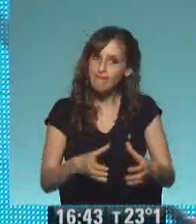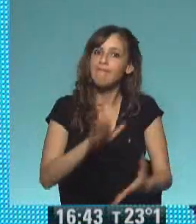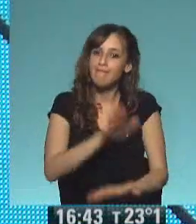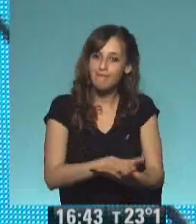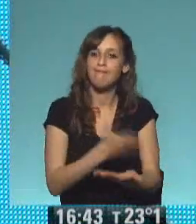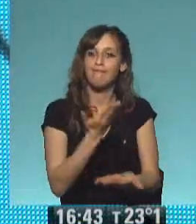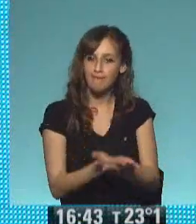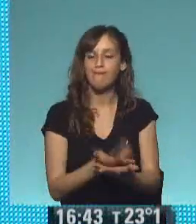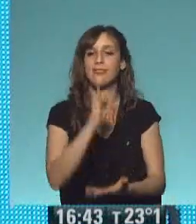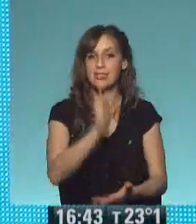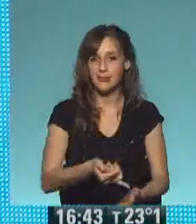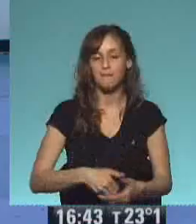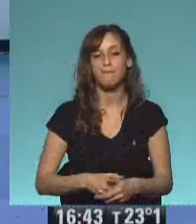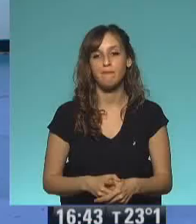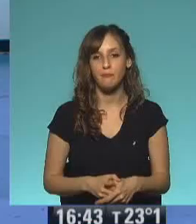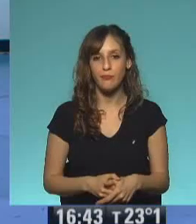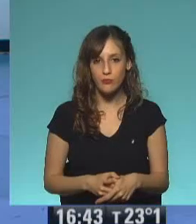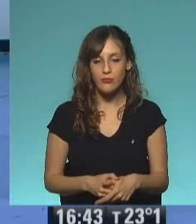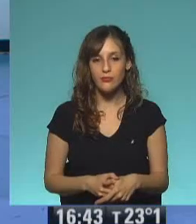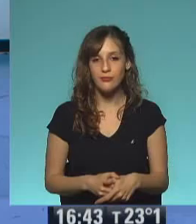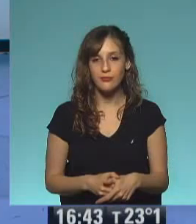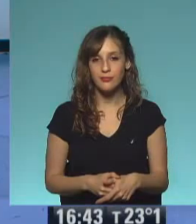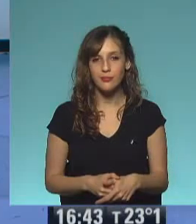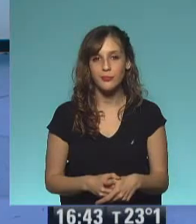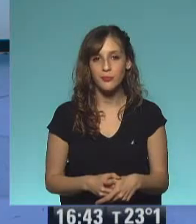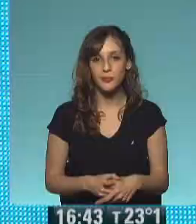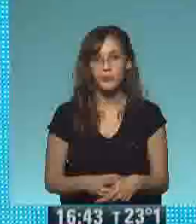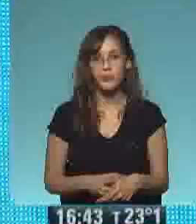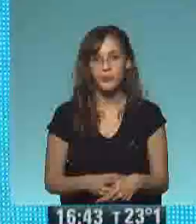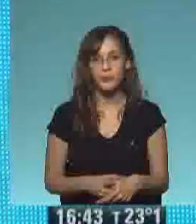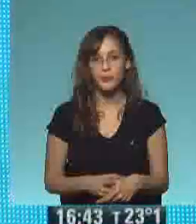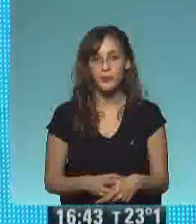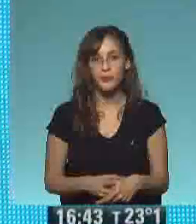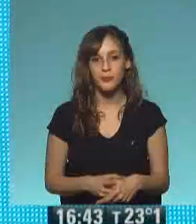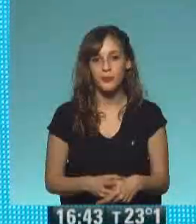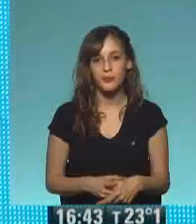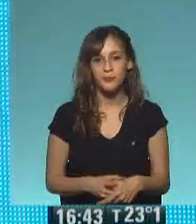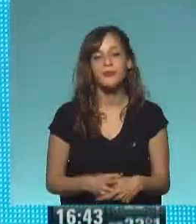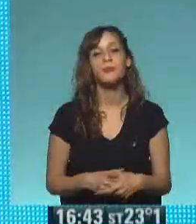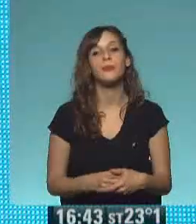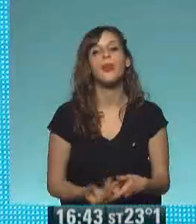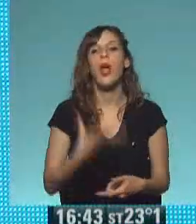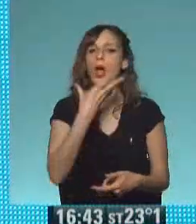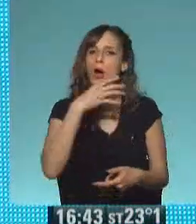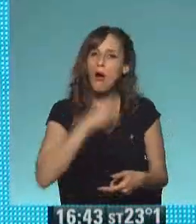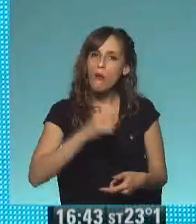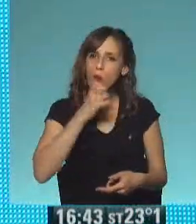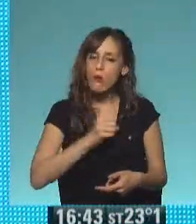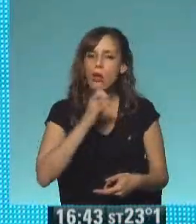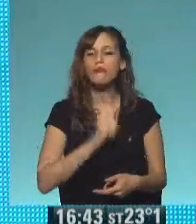la calabaza de una tropa para nada a